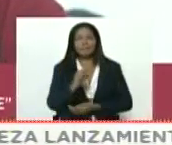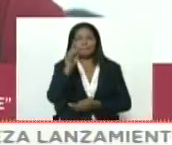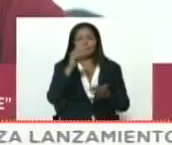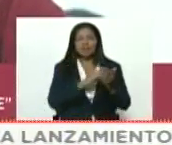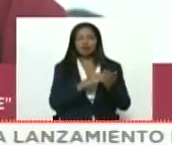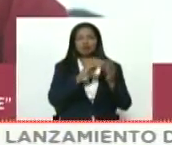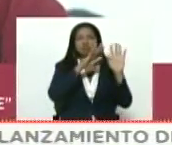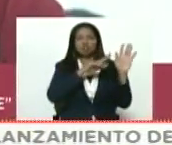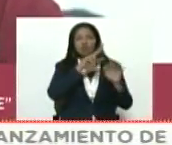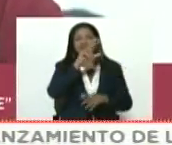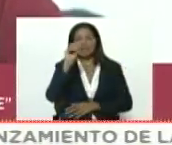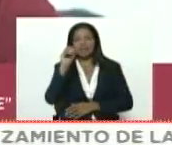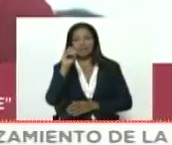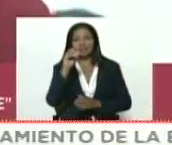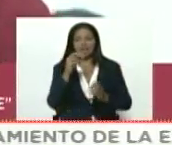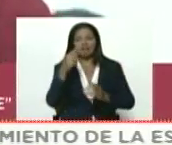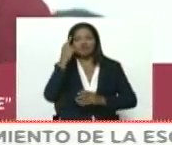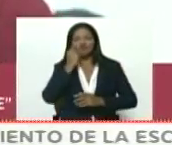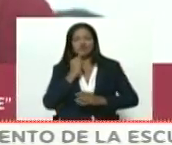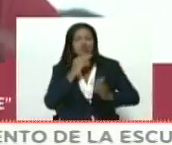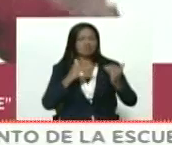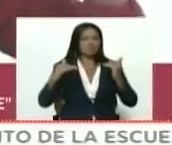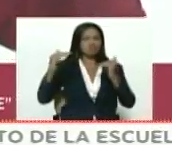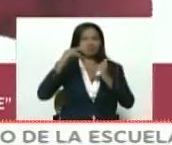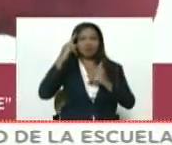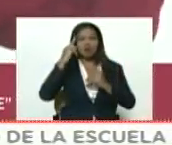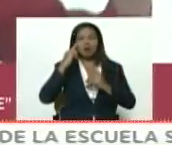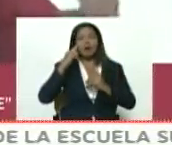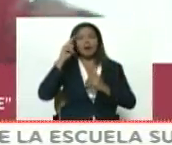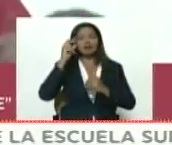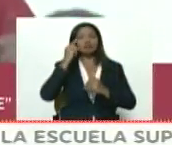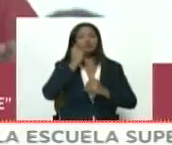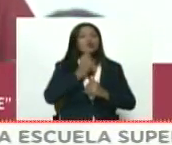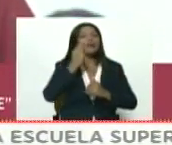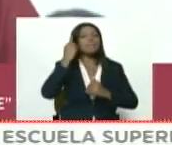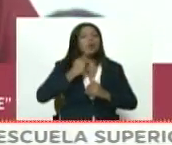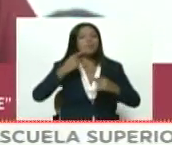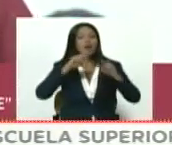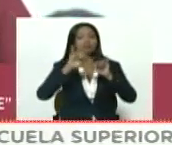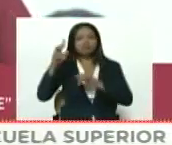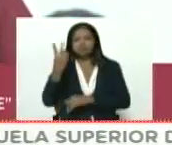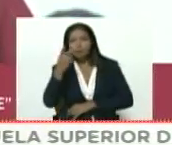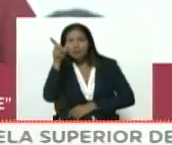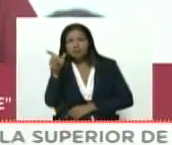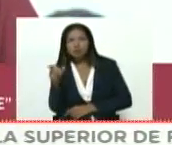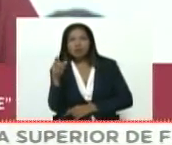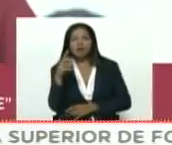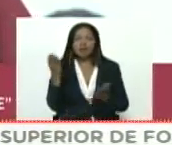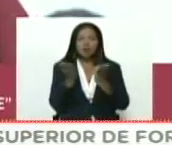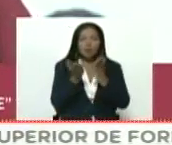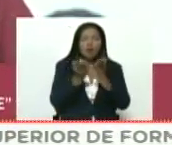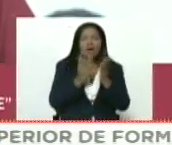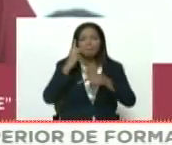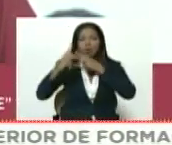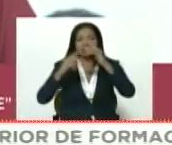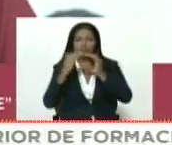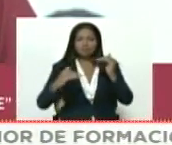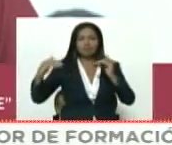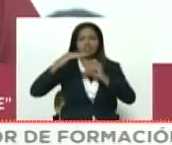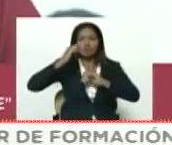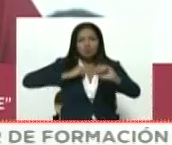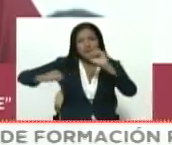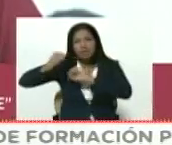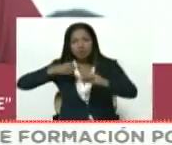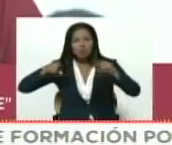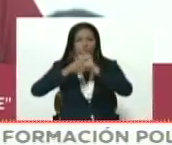hacía inmortal Sucre y se hacía inmortal Bolívar. Una escuela que es política, presidente, con máxima organización y máxima